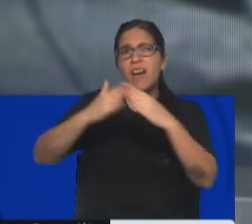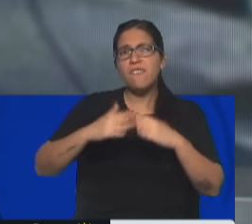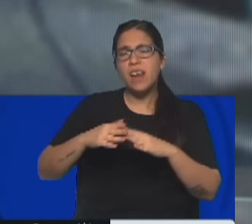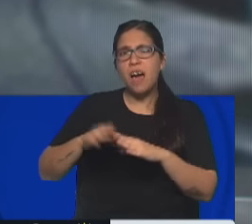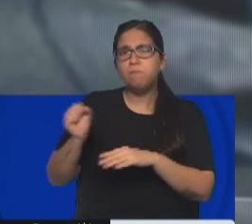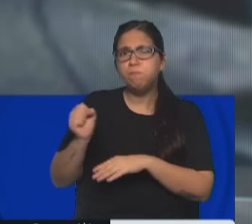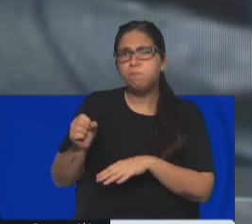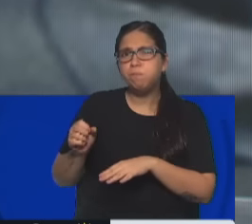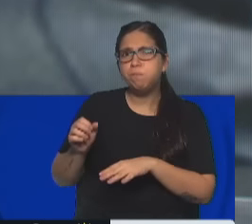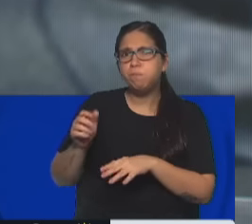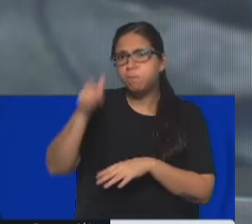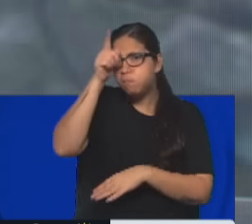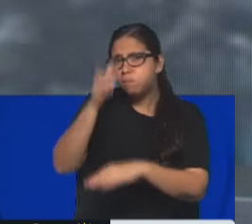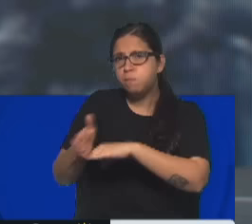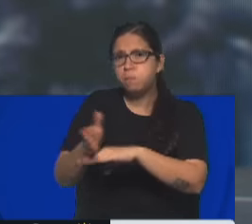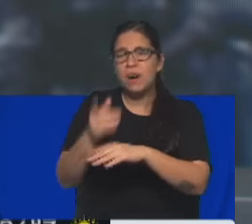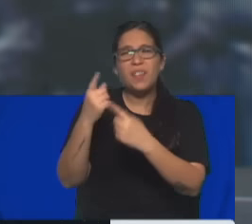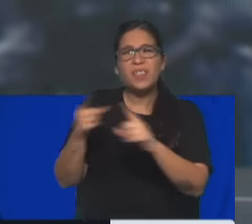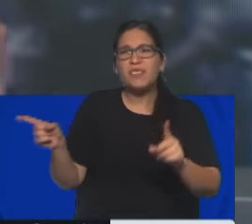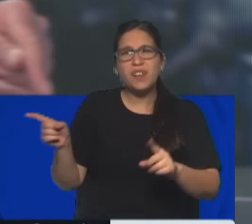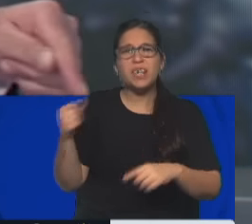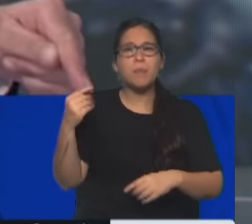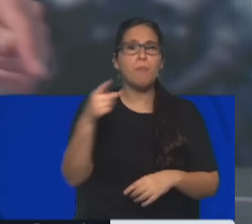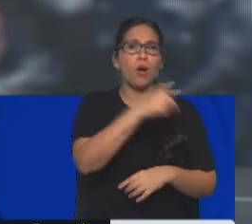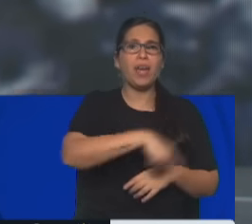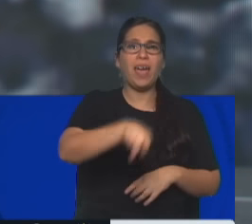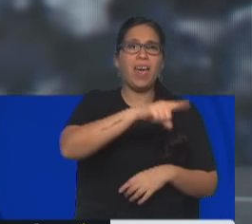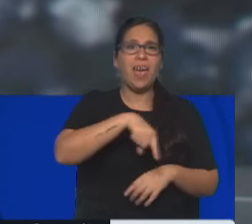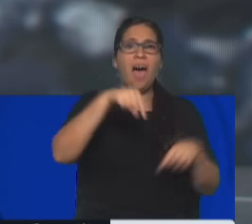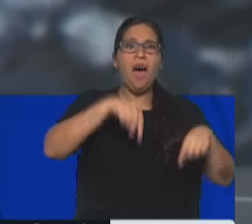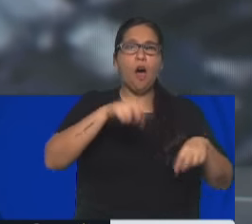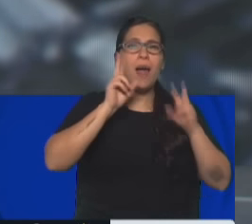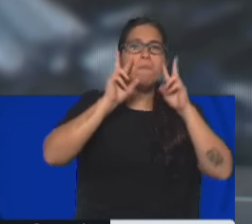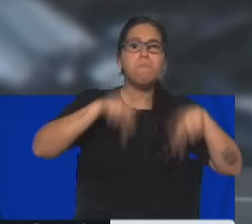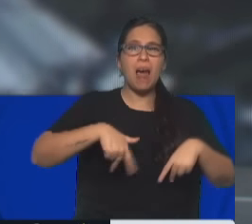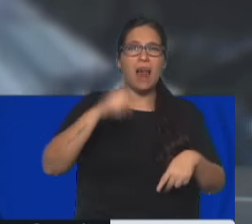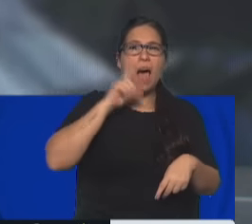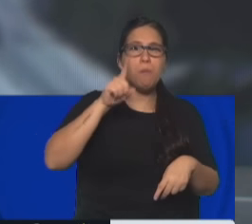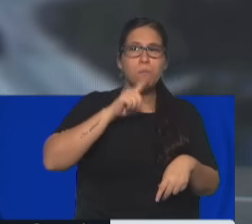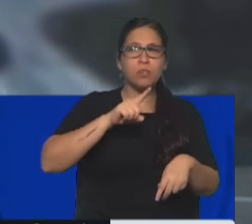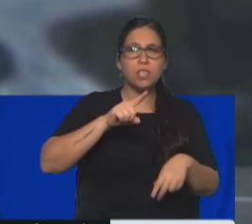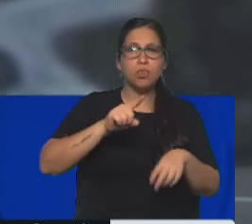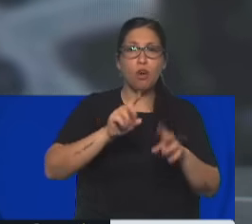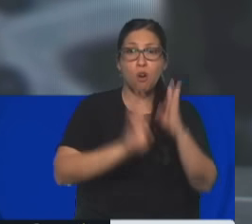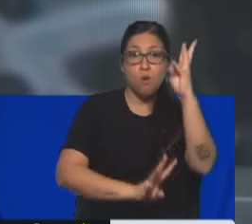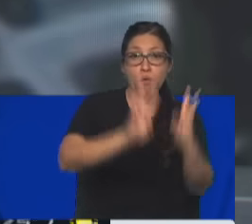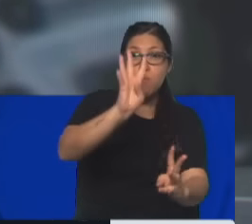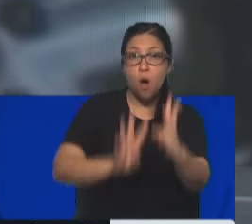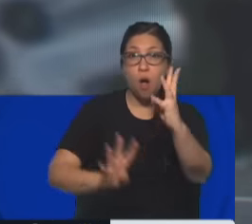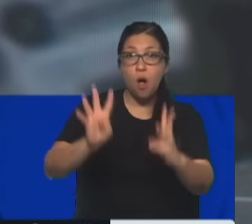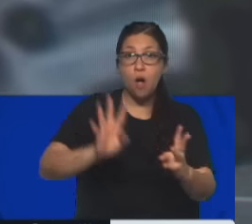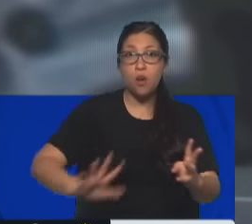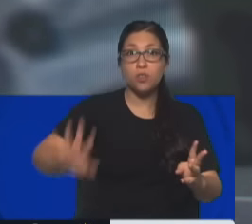de Brasil, sobre todo de qué manera estuvieron cercando lo que es estas dos favelas y tuvieron su foco